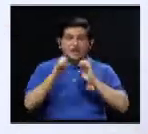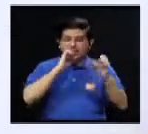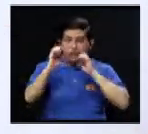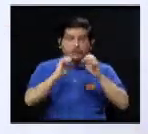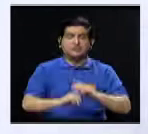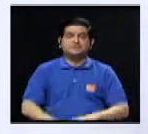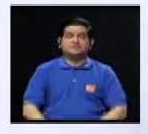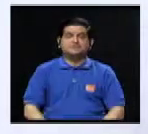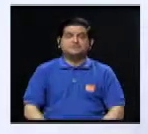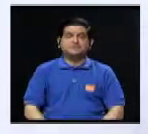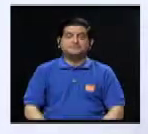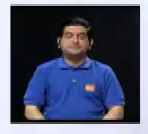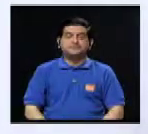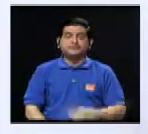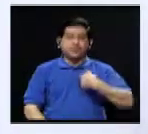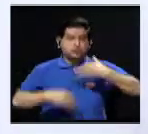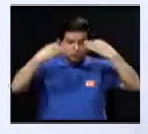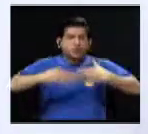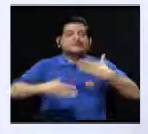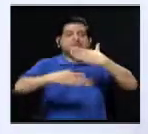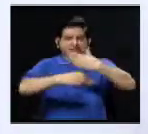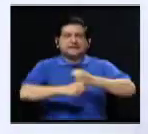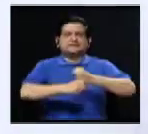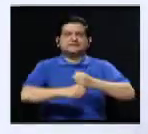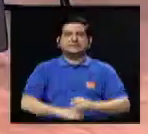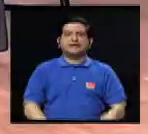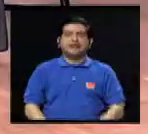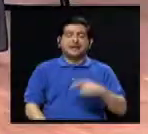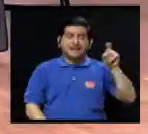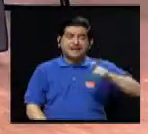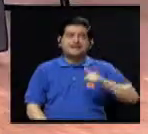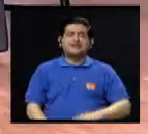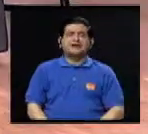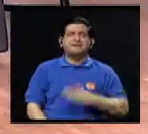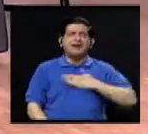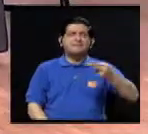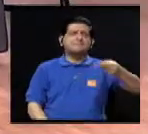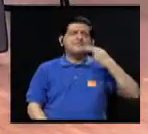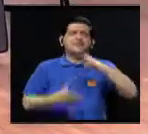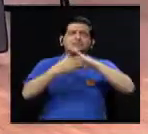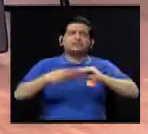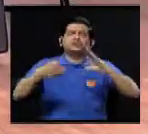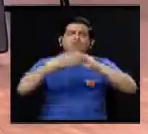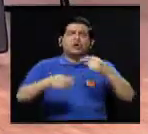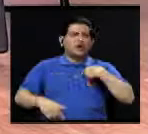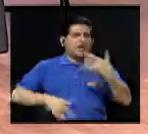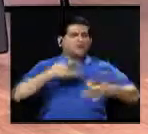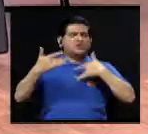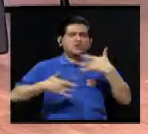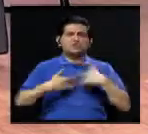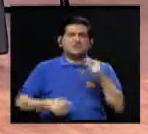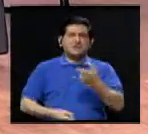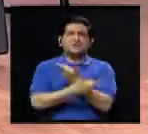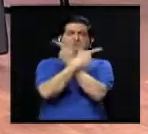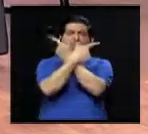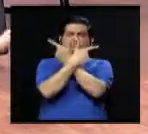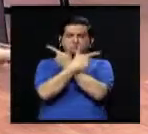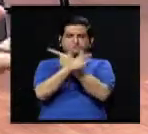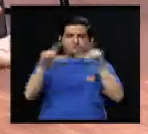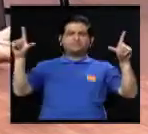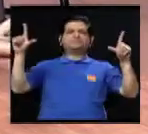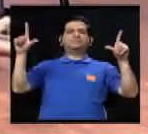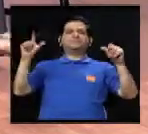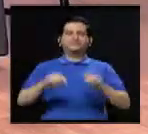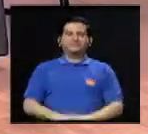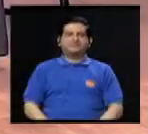entrevista, yo decidí hacerlo, porque necesitaba contar mi historia, y me sentí que eso me liberó, salí a